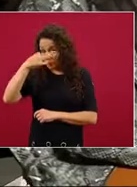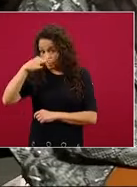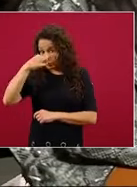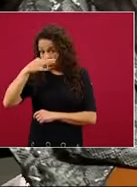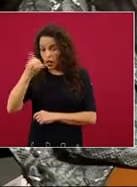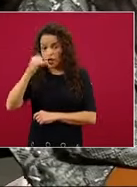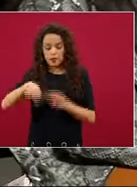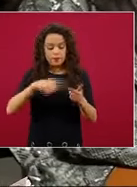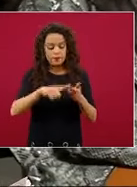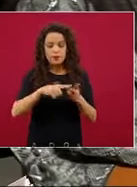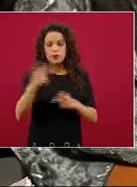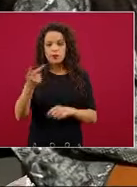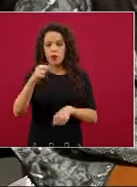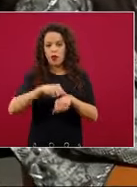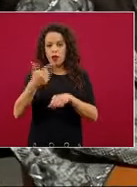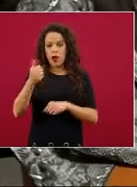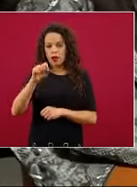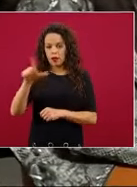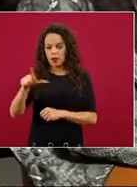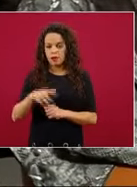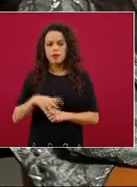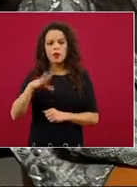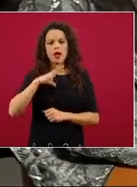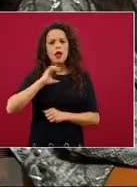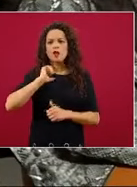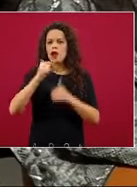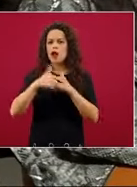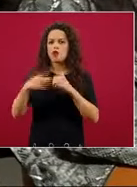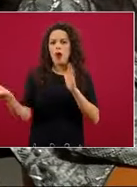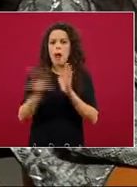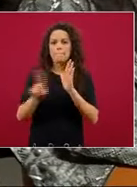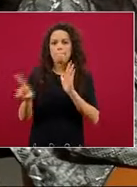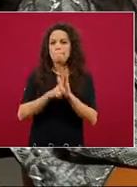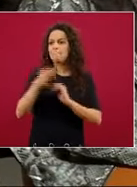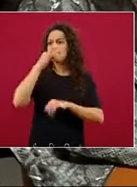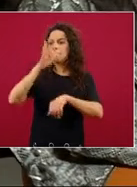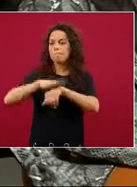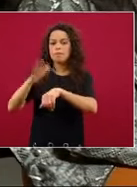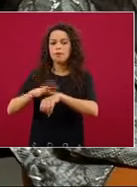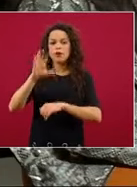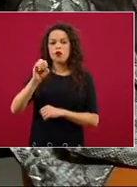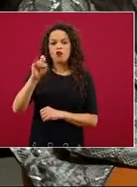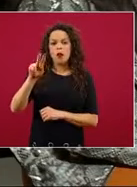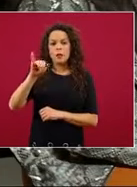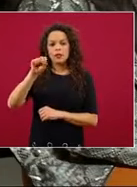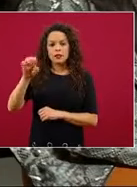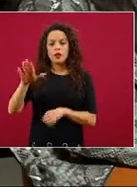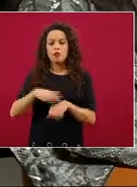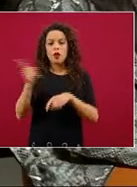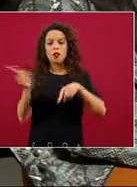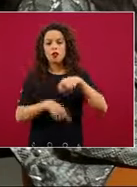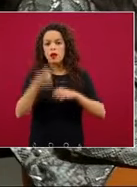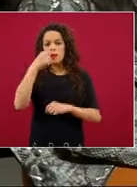si fuera tan amable, ¿hay alguna alerta específica de la COFEPRIS por el retiro de la metformina?